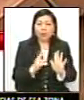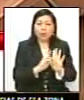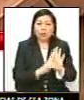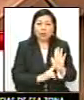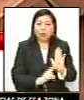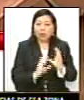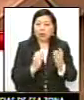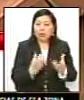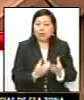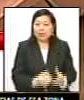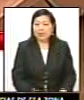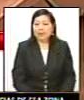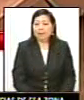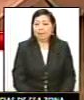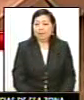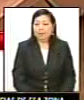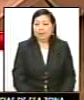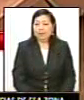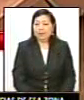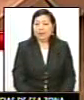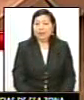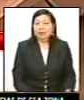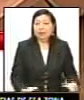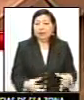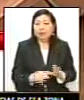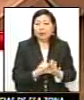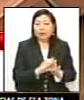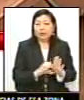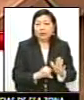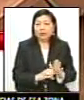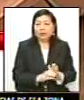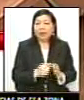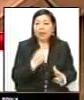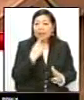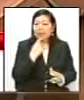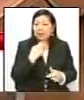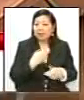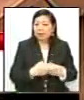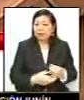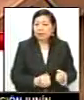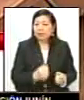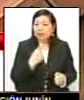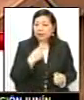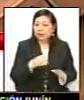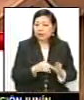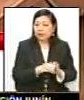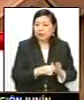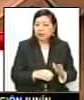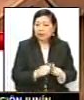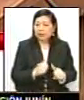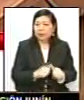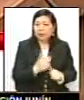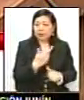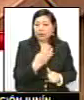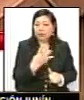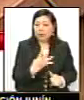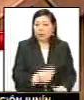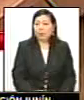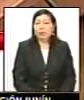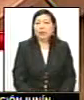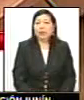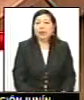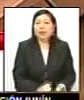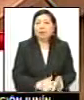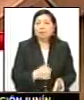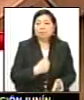del Congreso de la República, la Subcomisión de Acusaciones Constitucionales declara procedente la denuncia constitucional número 34, la misma que